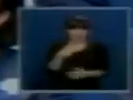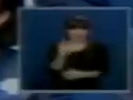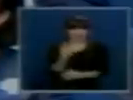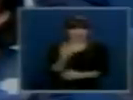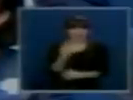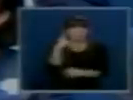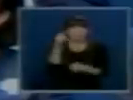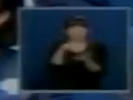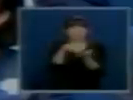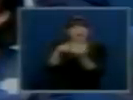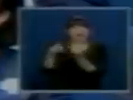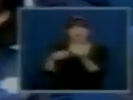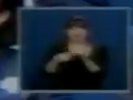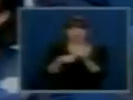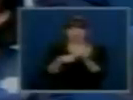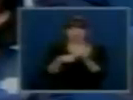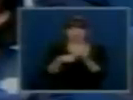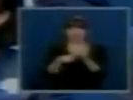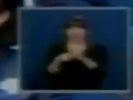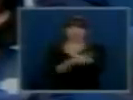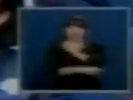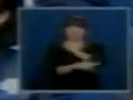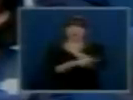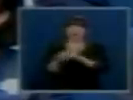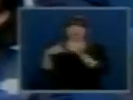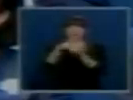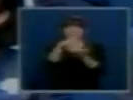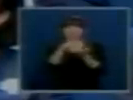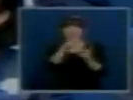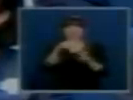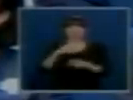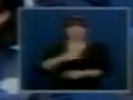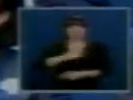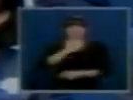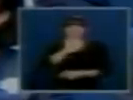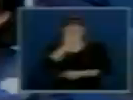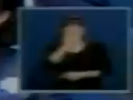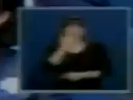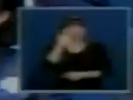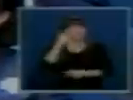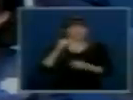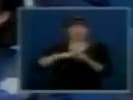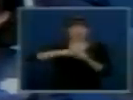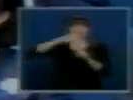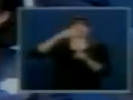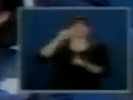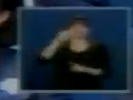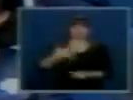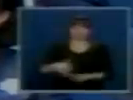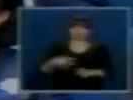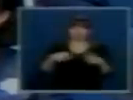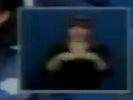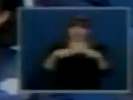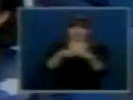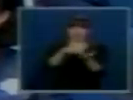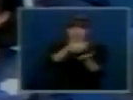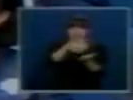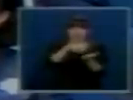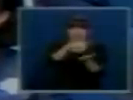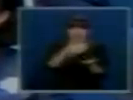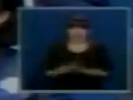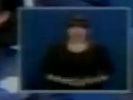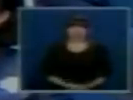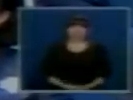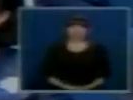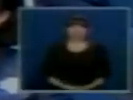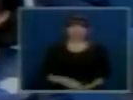sus deudas, y en el país los abonados ponen el grito al cielo por las elevadas tarifas eléctricas que deben pagar.